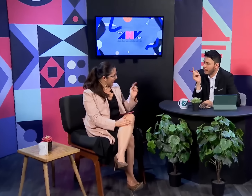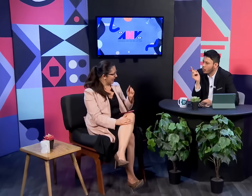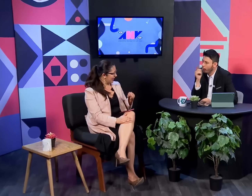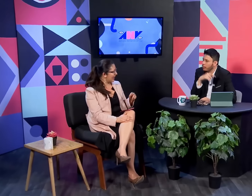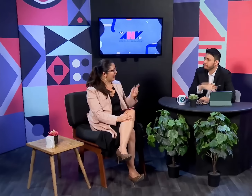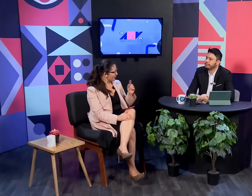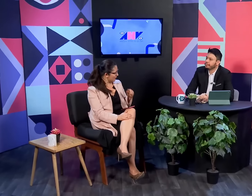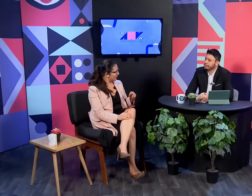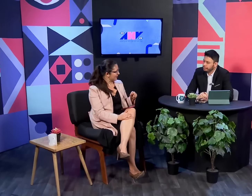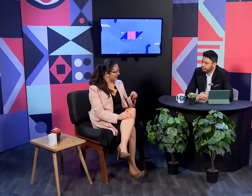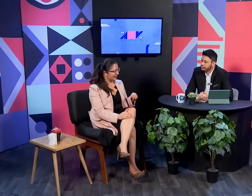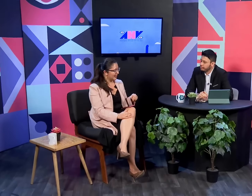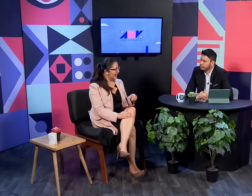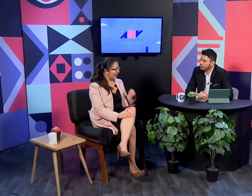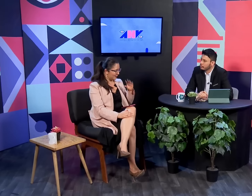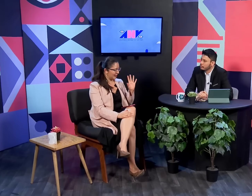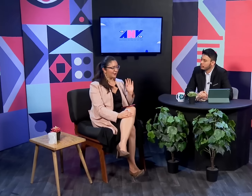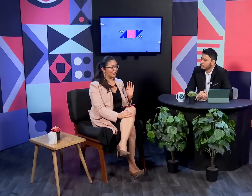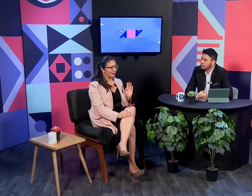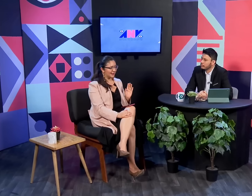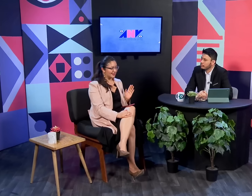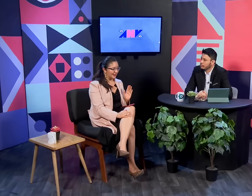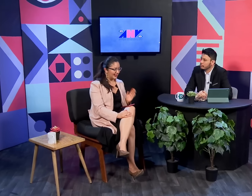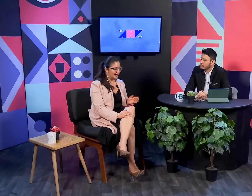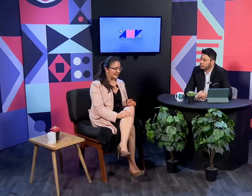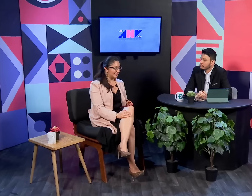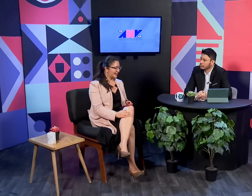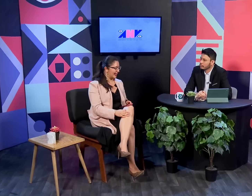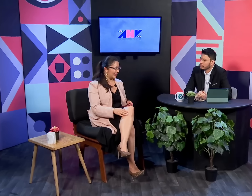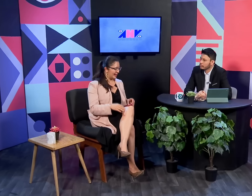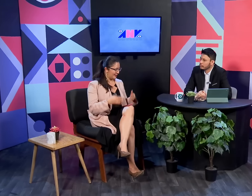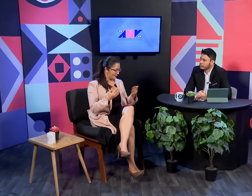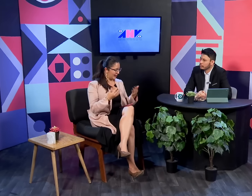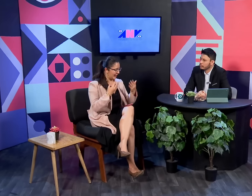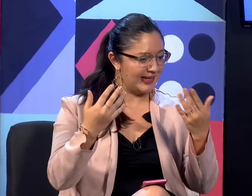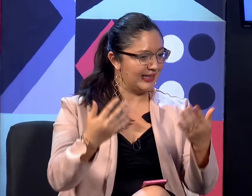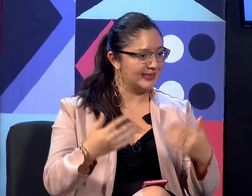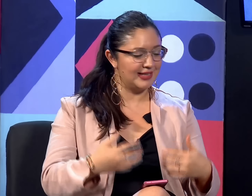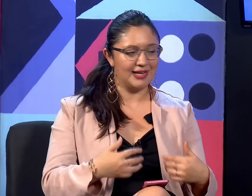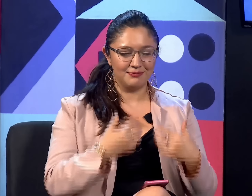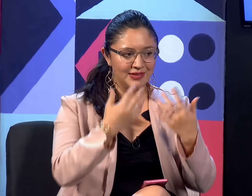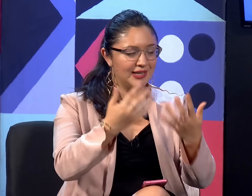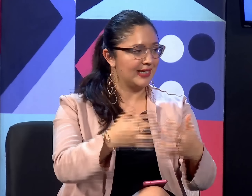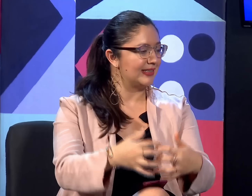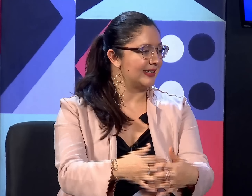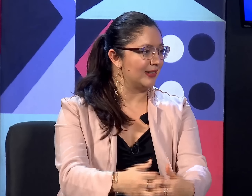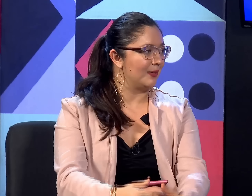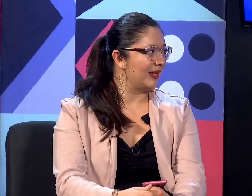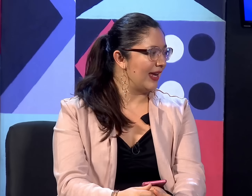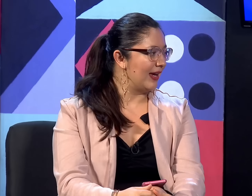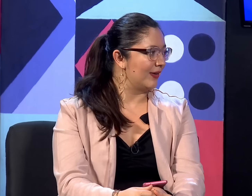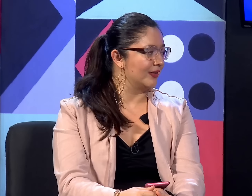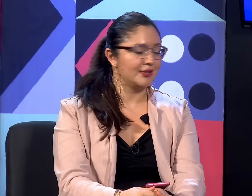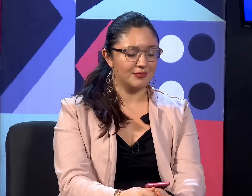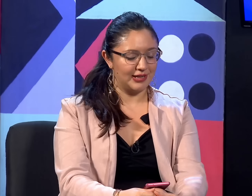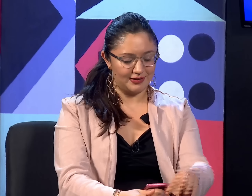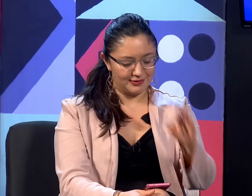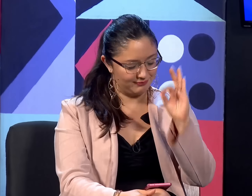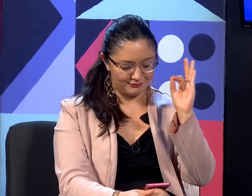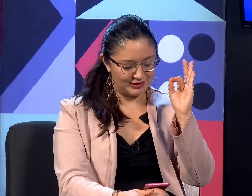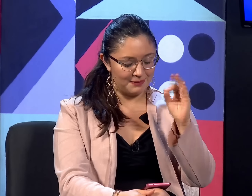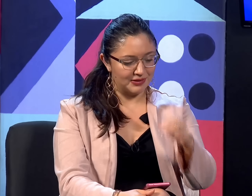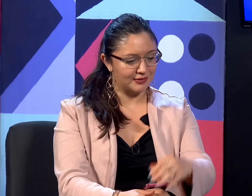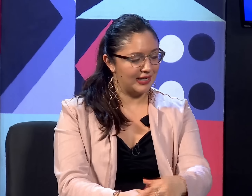En el Año Nuevo. El Año Nuevo, sí. Un poquito de contexto de quién es esta mujer analista que está haciendo finísima videos,